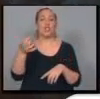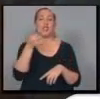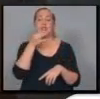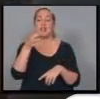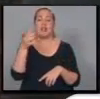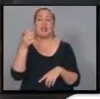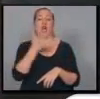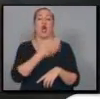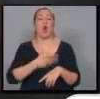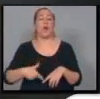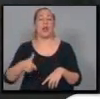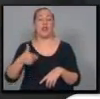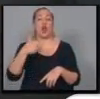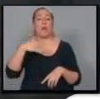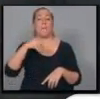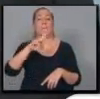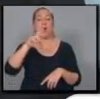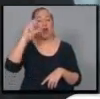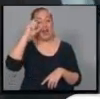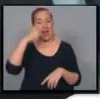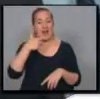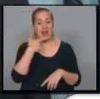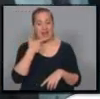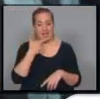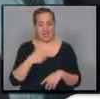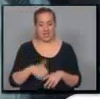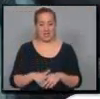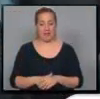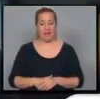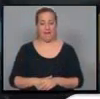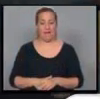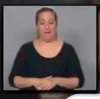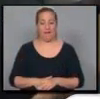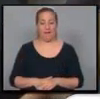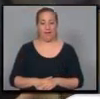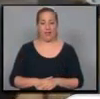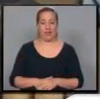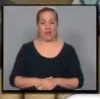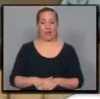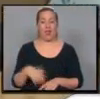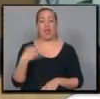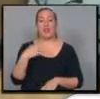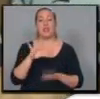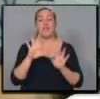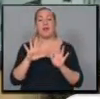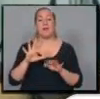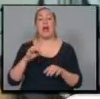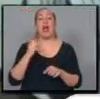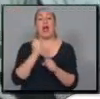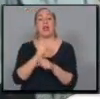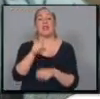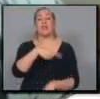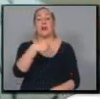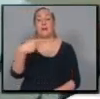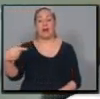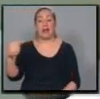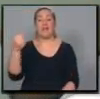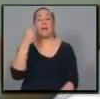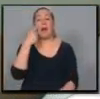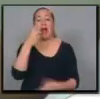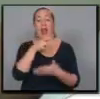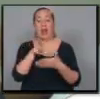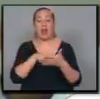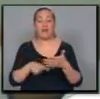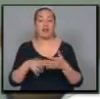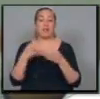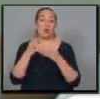era senador, cuando el gobernador era Eduardo Ferner. Debe esperar hasta la semana entrante para conocer la sentencia. Con el lo cual, miércoles. Navidad